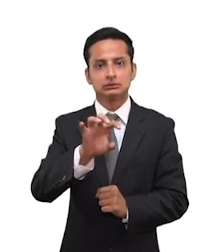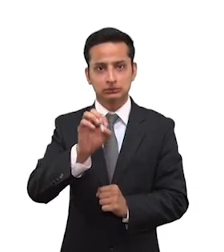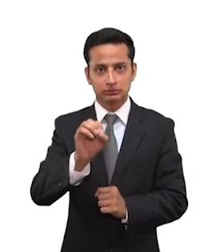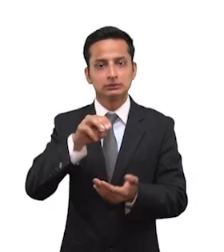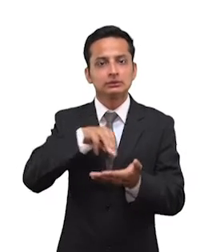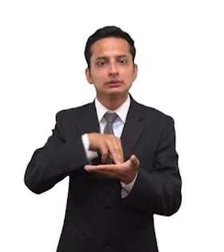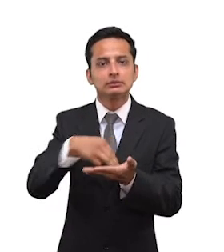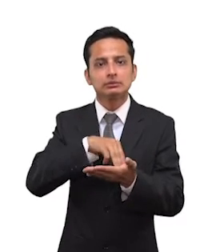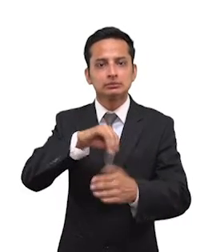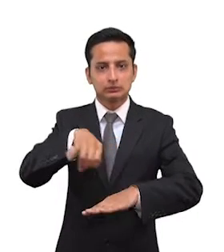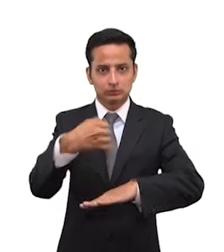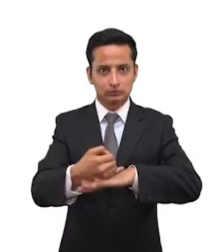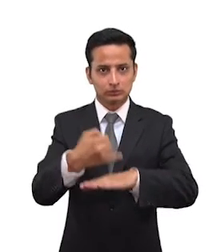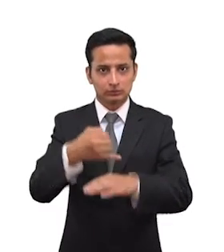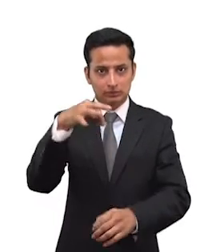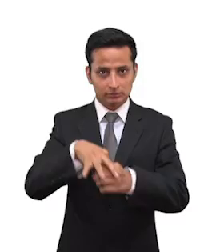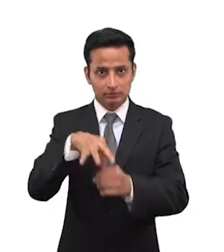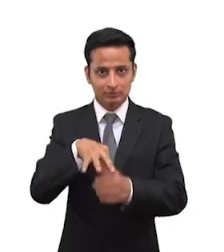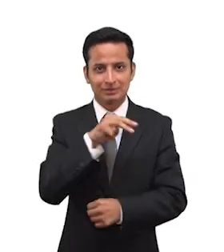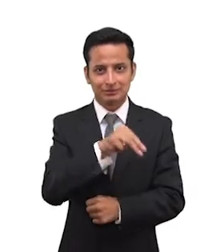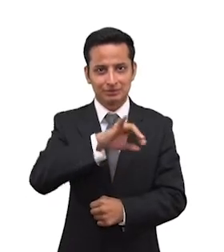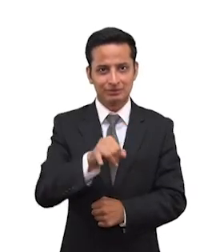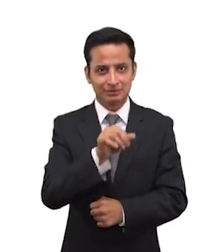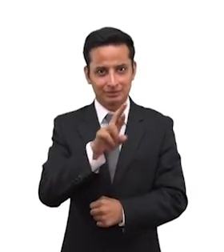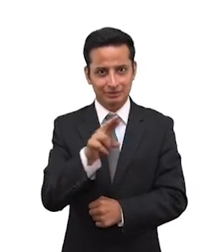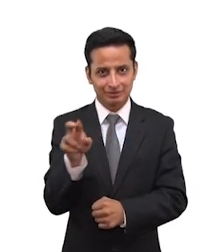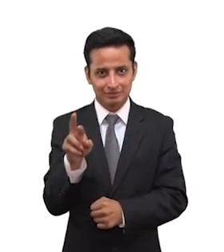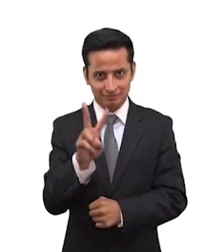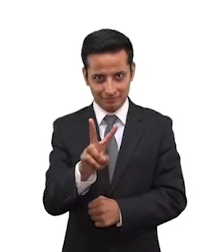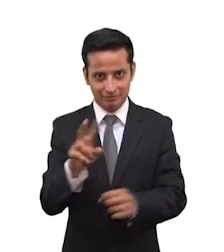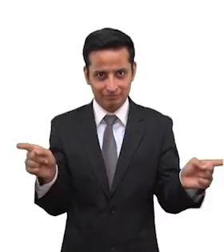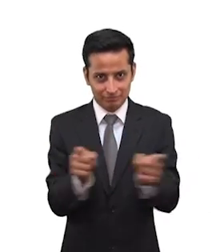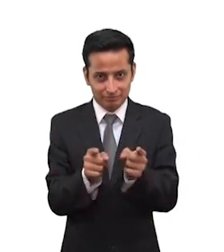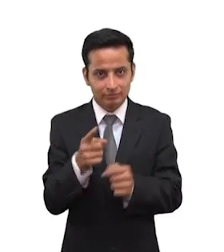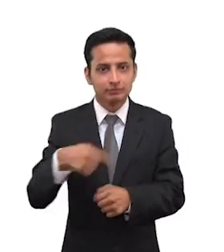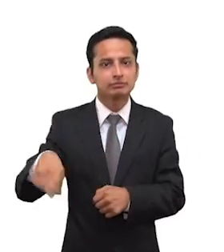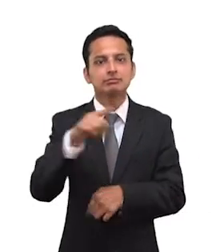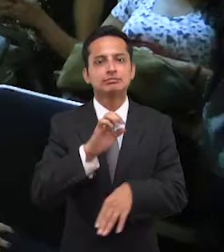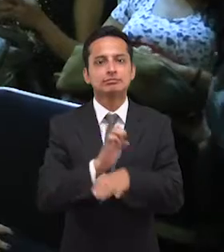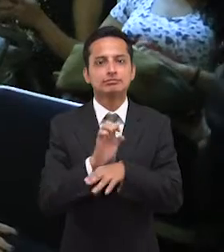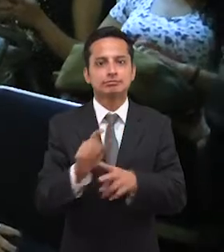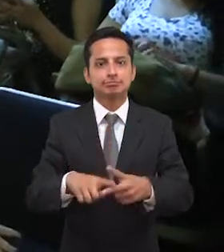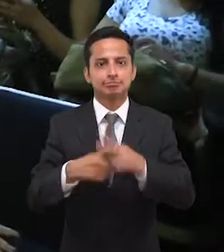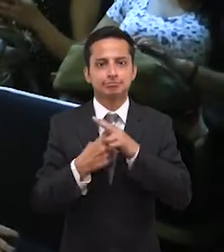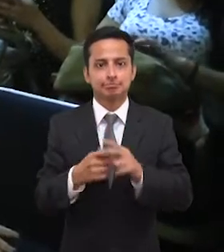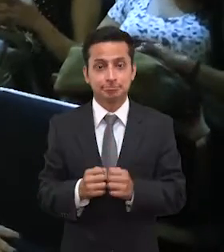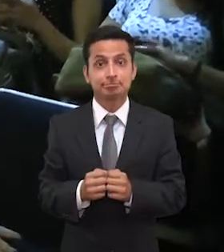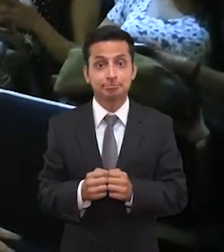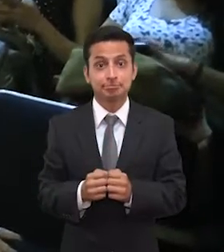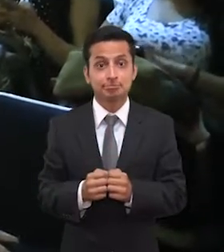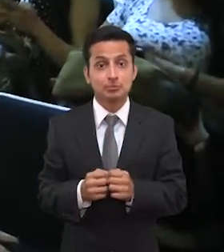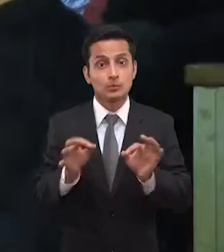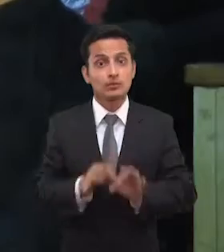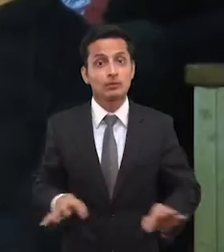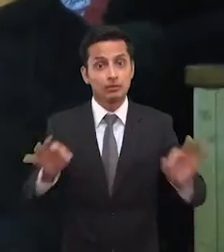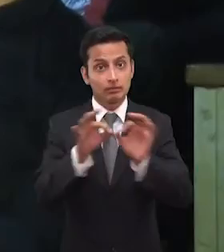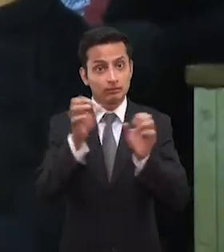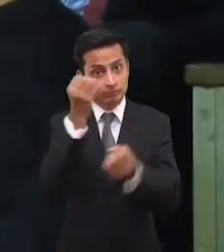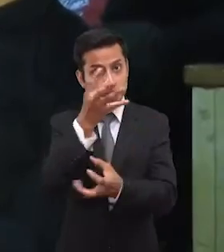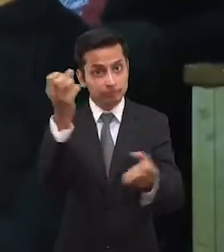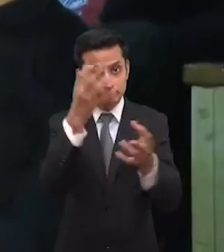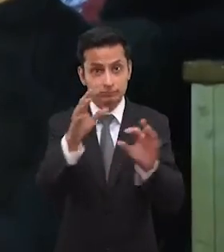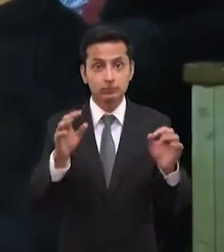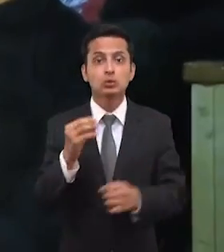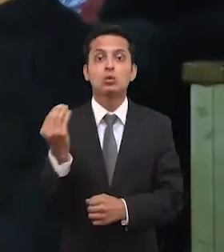274.680 miembros de las juntas receptoras del voto MJRB a escala nacional. En esta jornada se destacó la participación